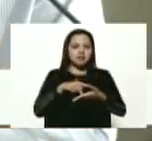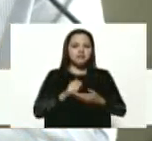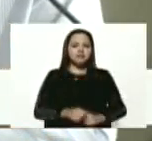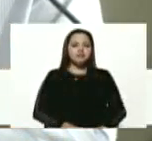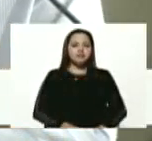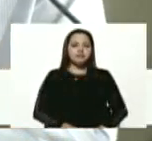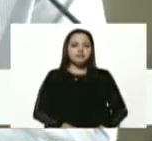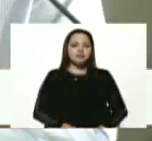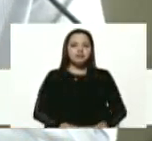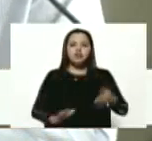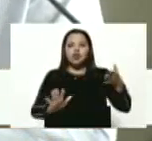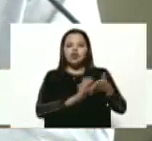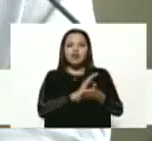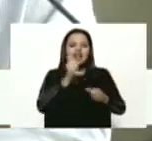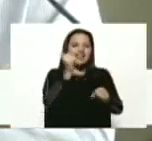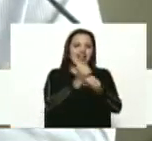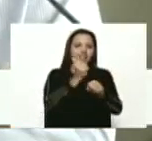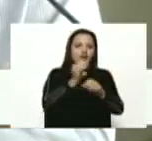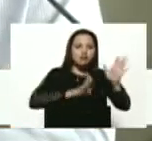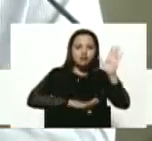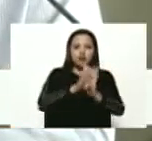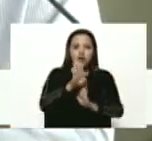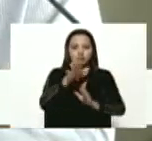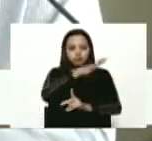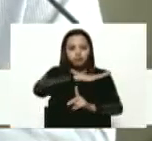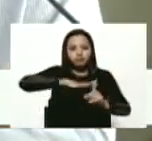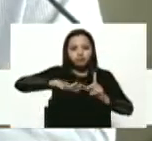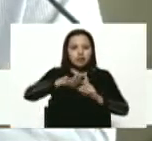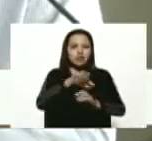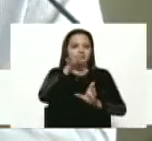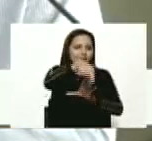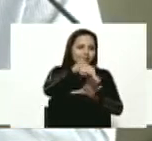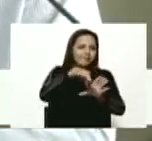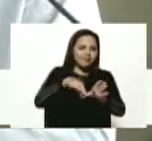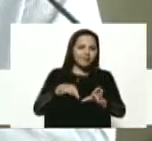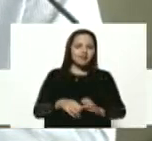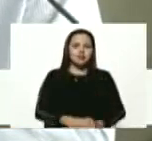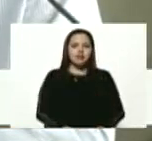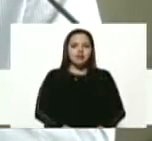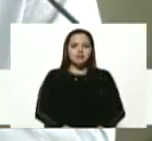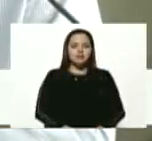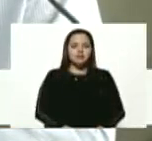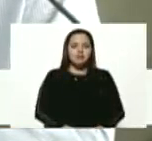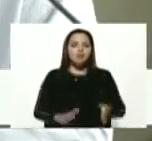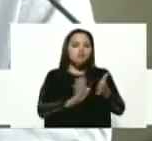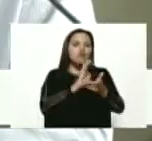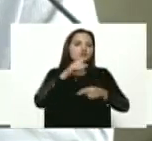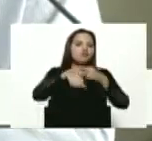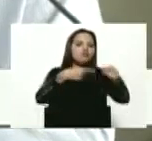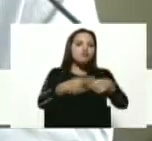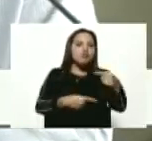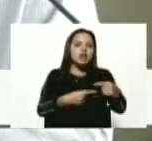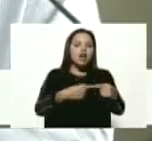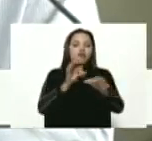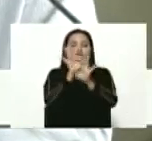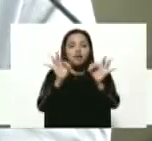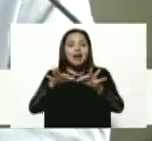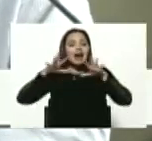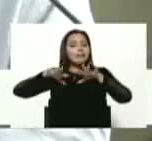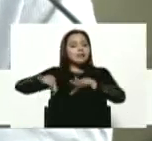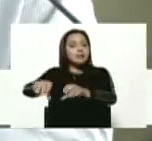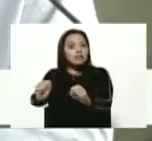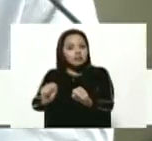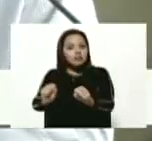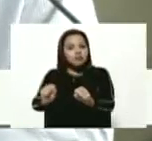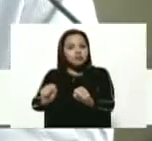a la ecoproducción, al ecodesarrollo, a eso que usted señalaba hace rato del impacto que está teniendo el modelo capitalista